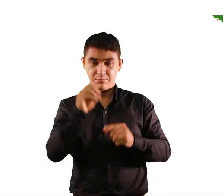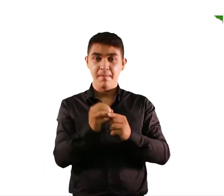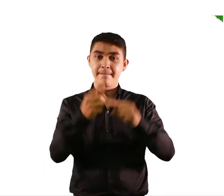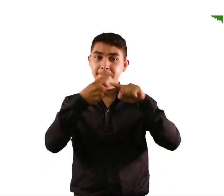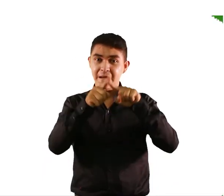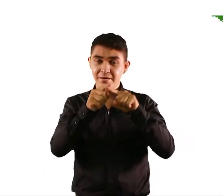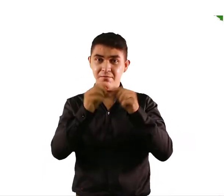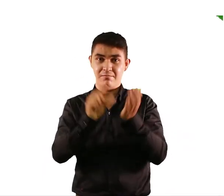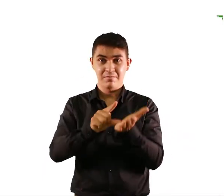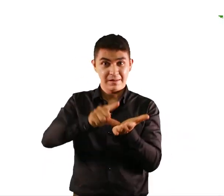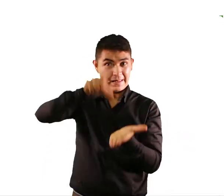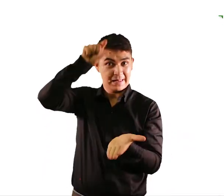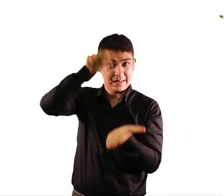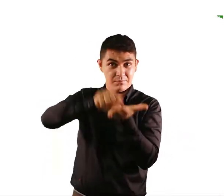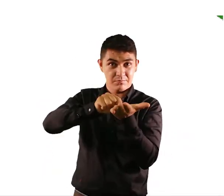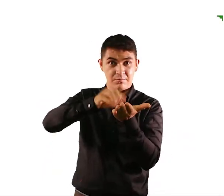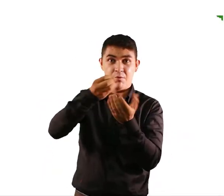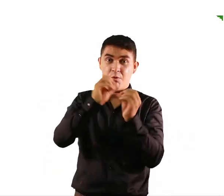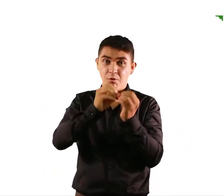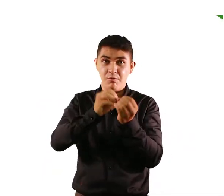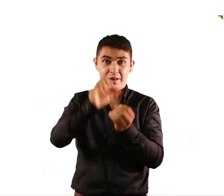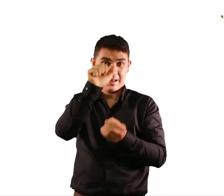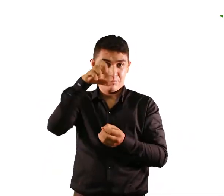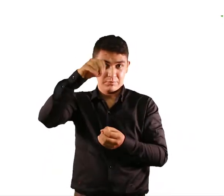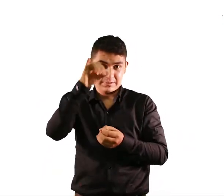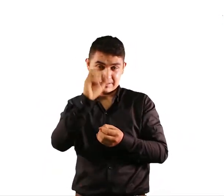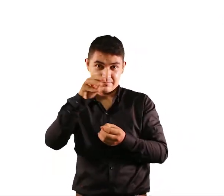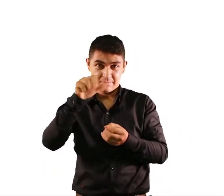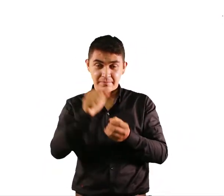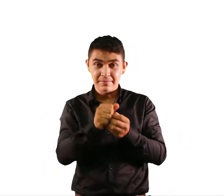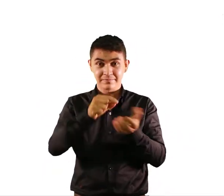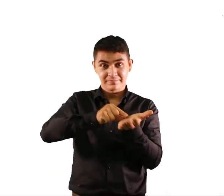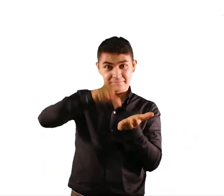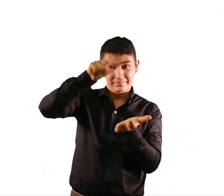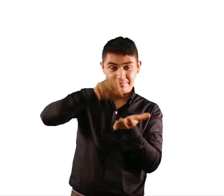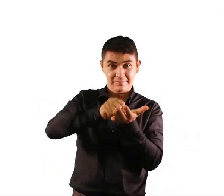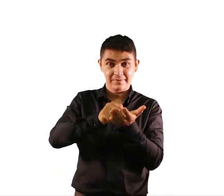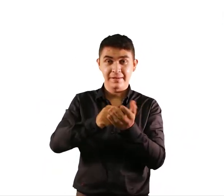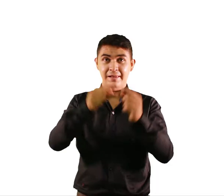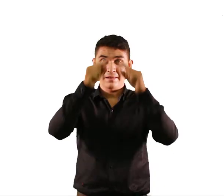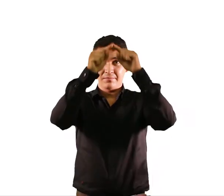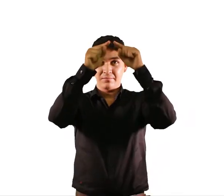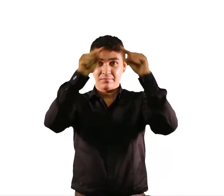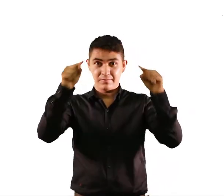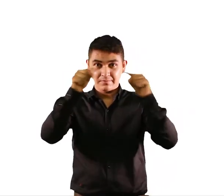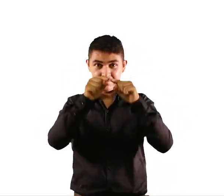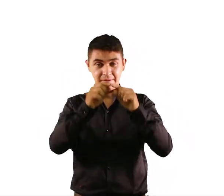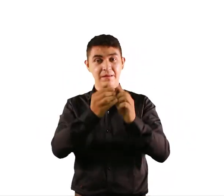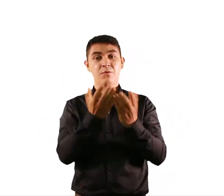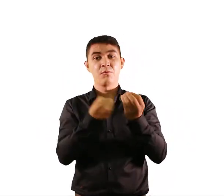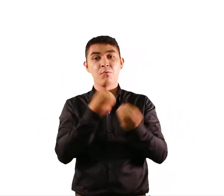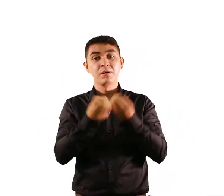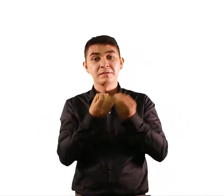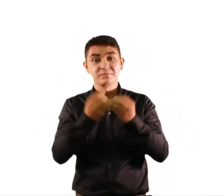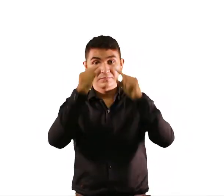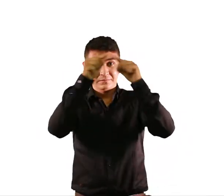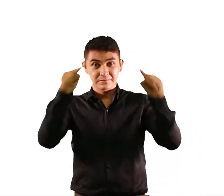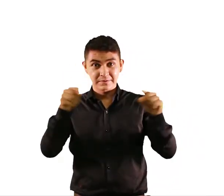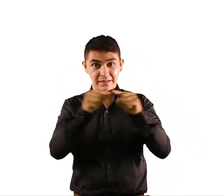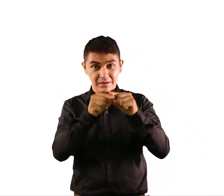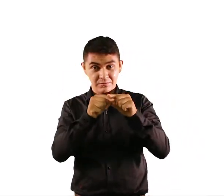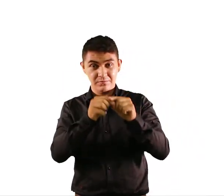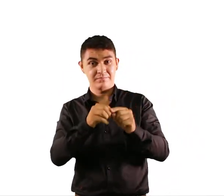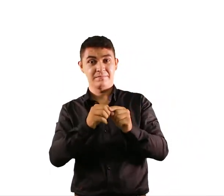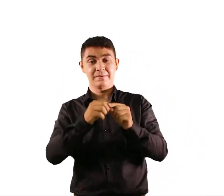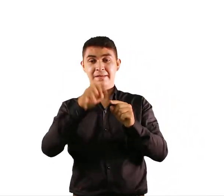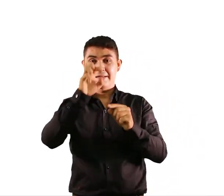apotema, en este triángulo vamos a obtener triángulos rectángulos. Ahí es